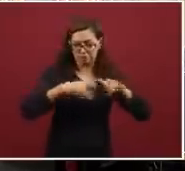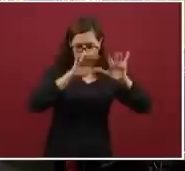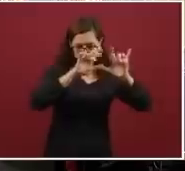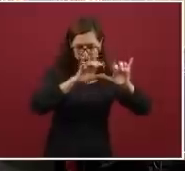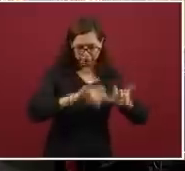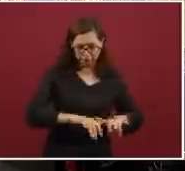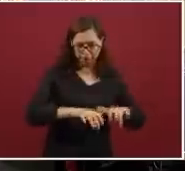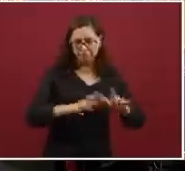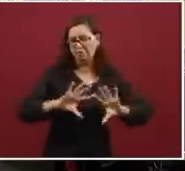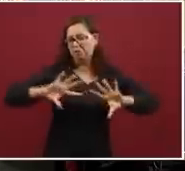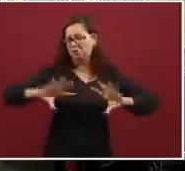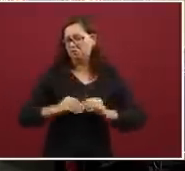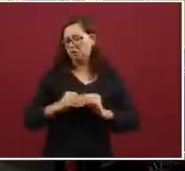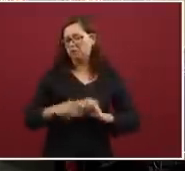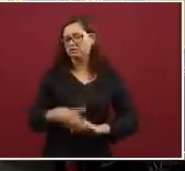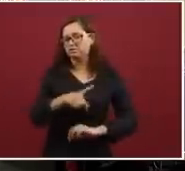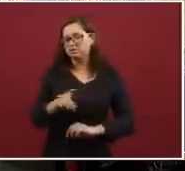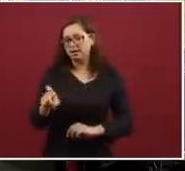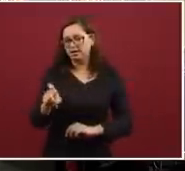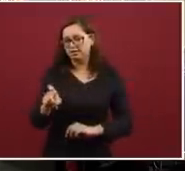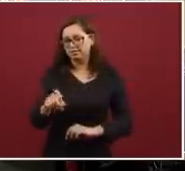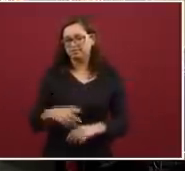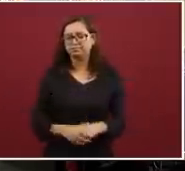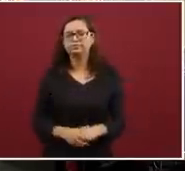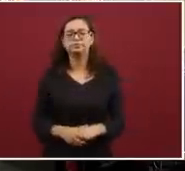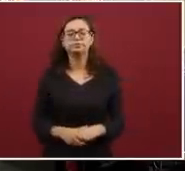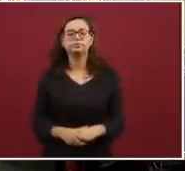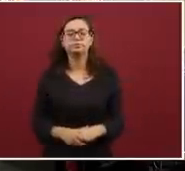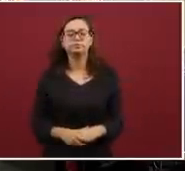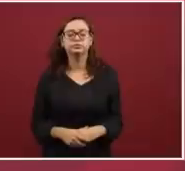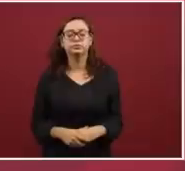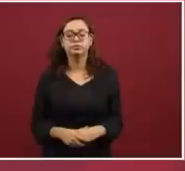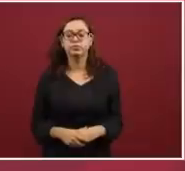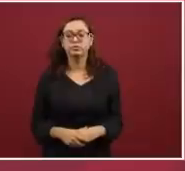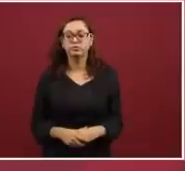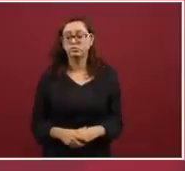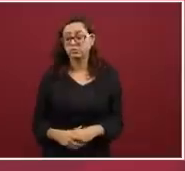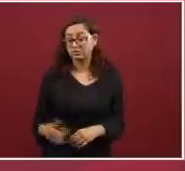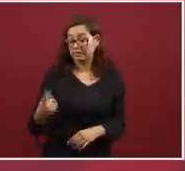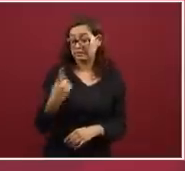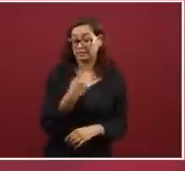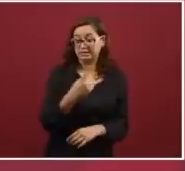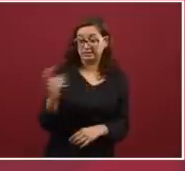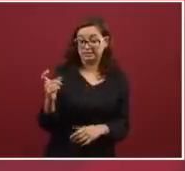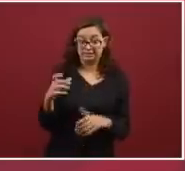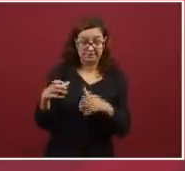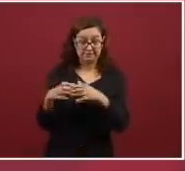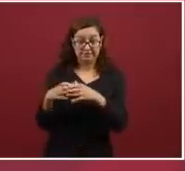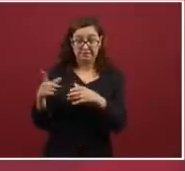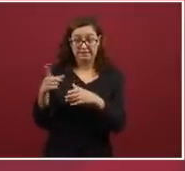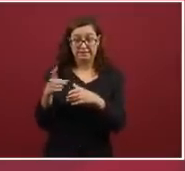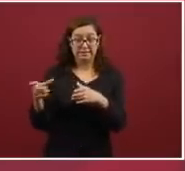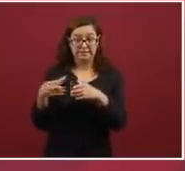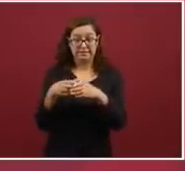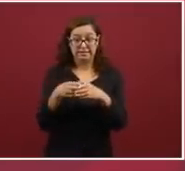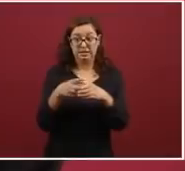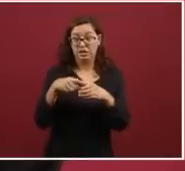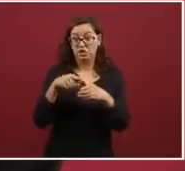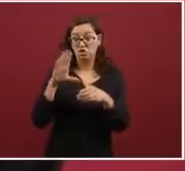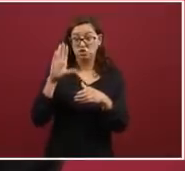como 100. Y esos 100, de esos 100, yo creo que